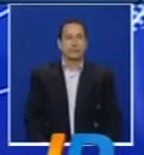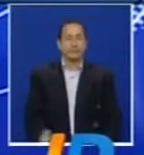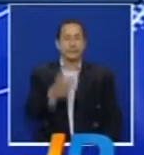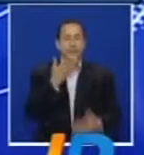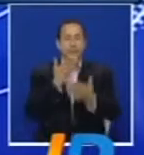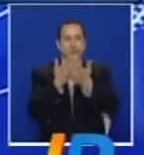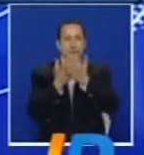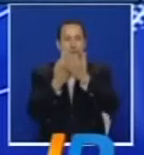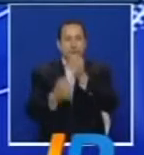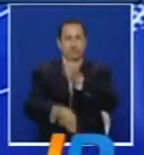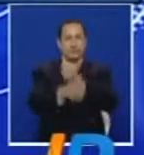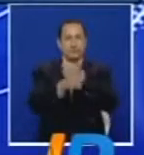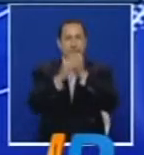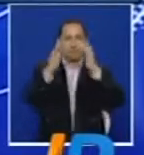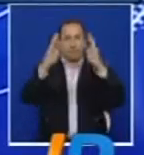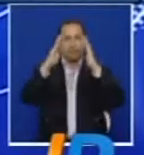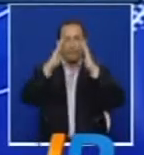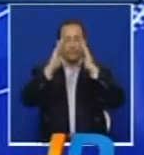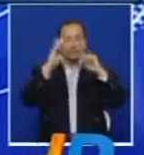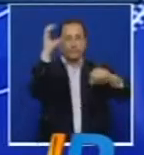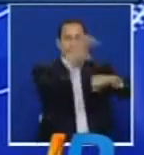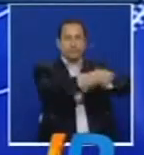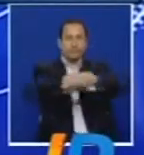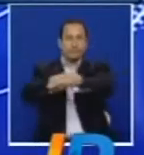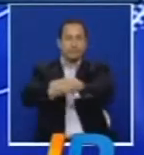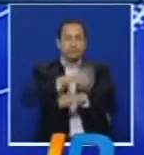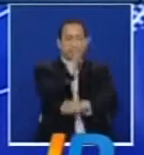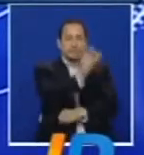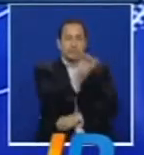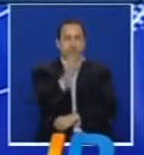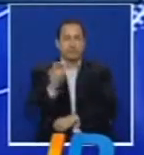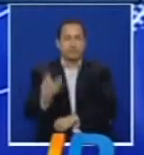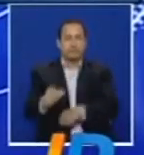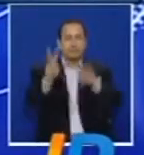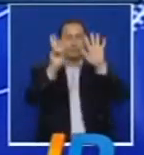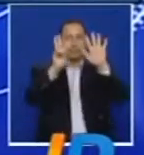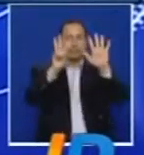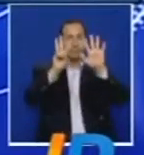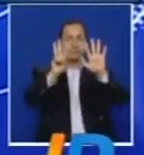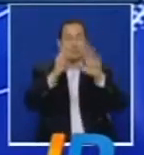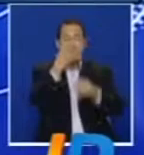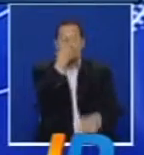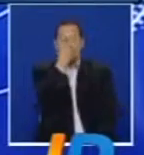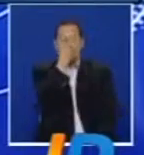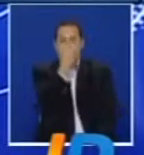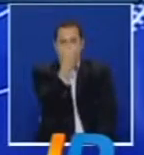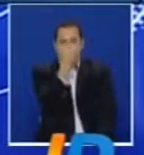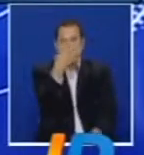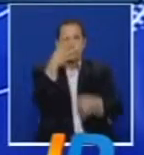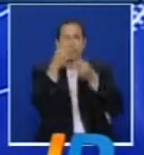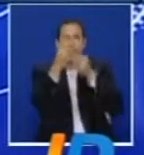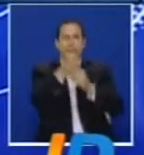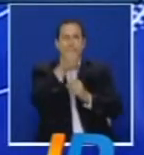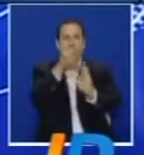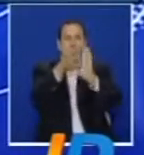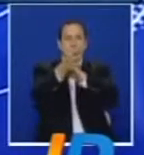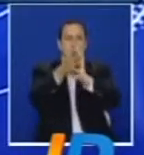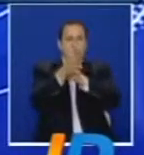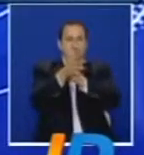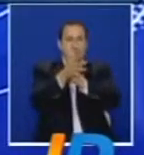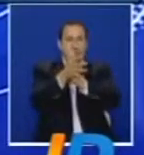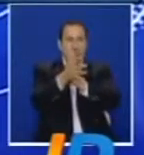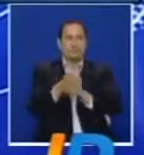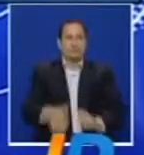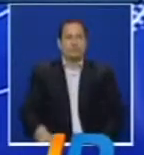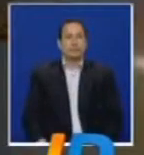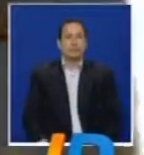Gracias por seguir con nosotros. La captura de 8 presuntos integrantes de bandas criminales y otras noticias de la región en el siguiente panorama